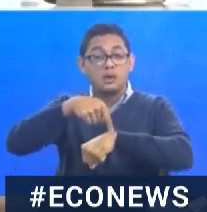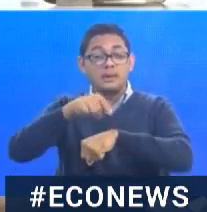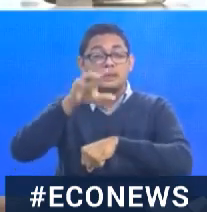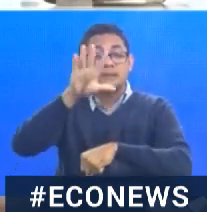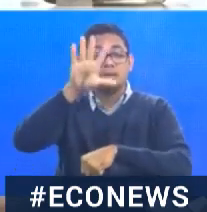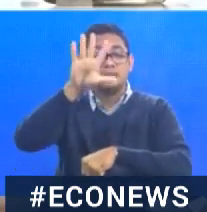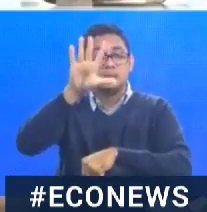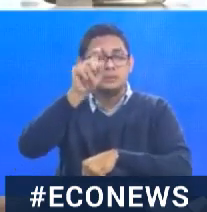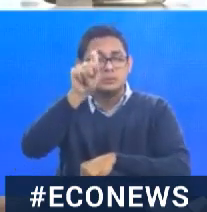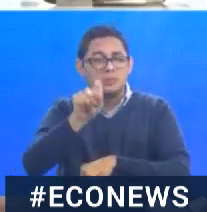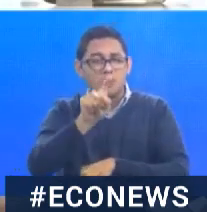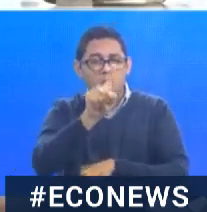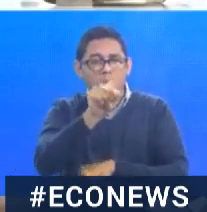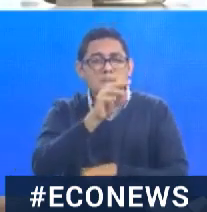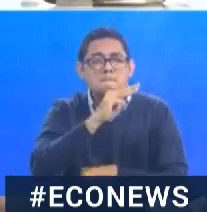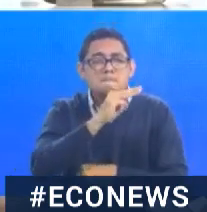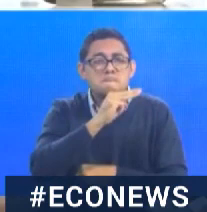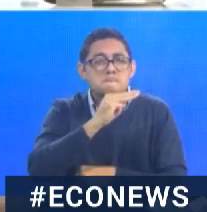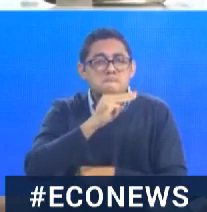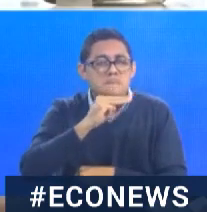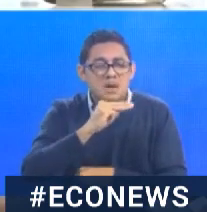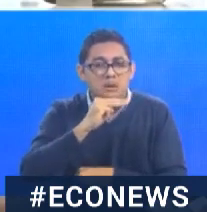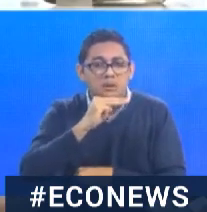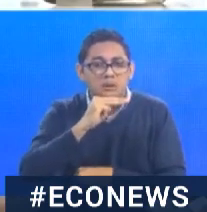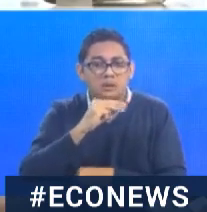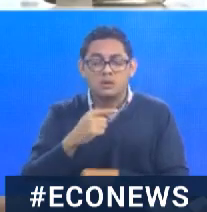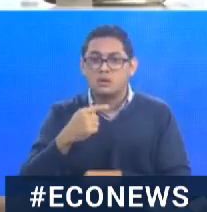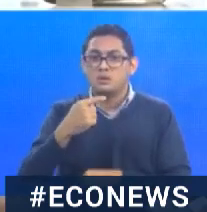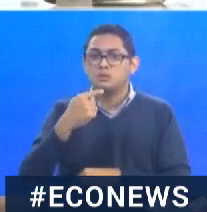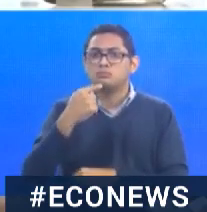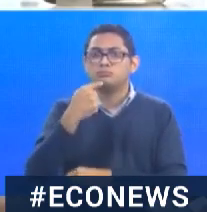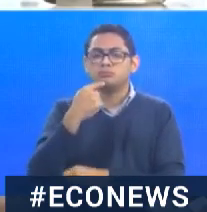mañana, se ampliará la cuarentena 24 horas.